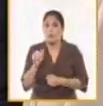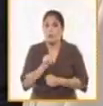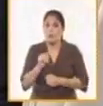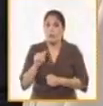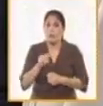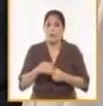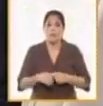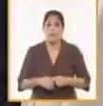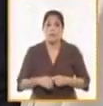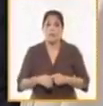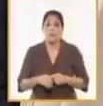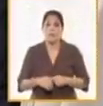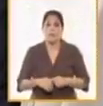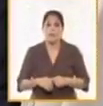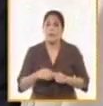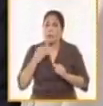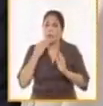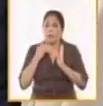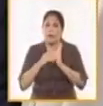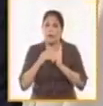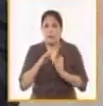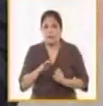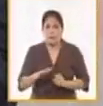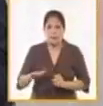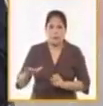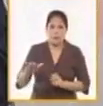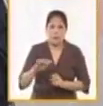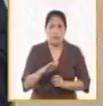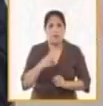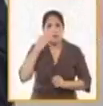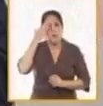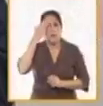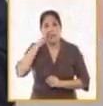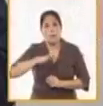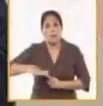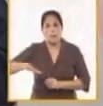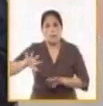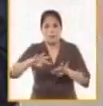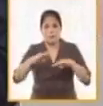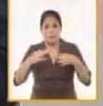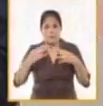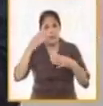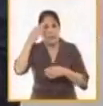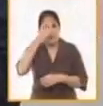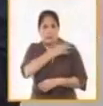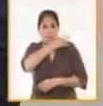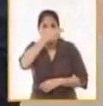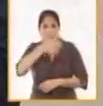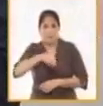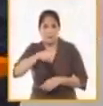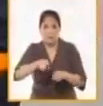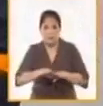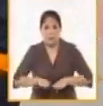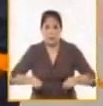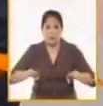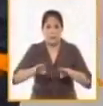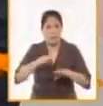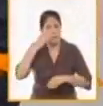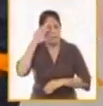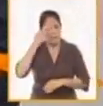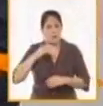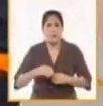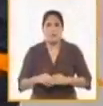¿no? Sí, bueno, buenas tardes. Primero que nada, un saludo a la teleaudiencia. Gracias nuevamente por invitarme a este